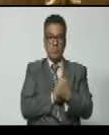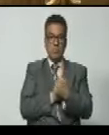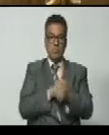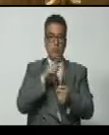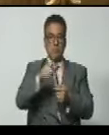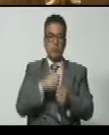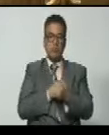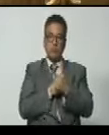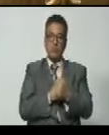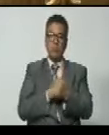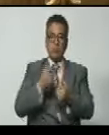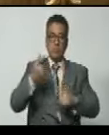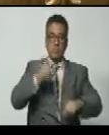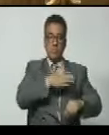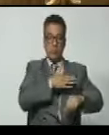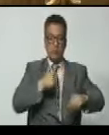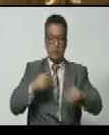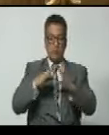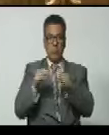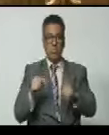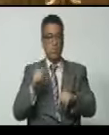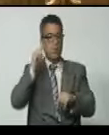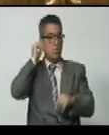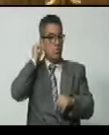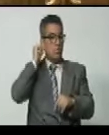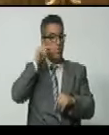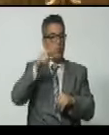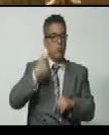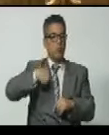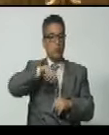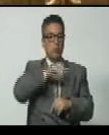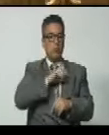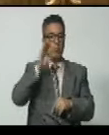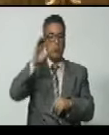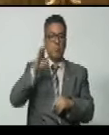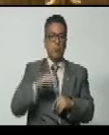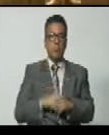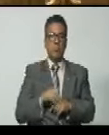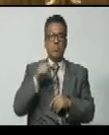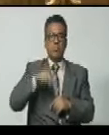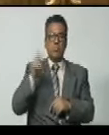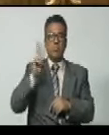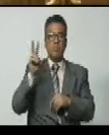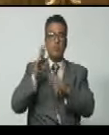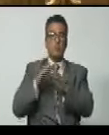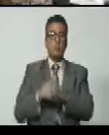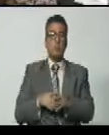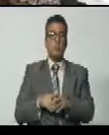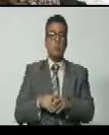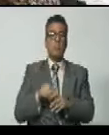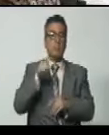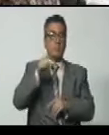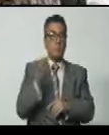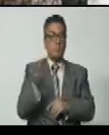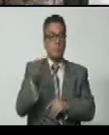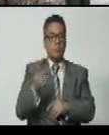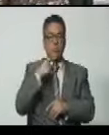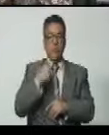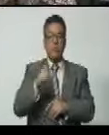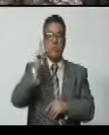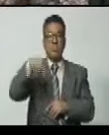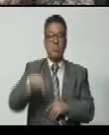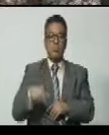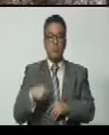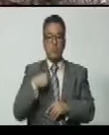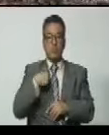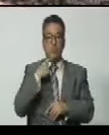esa pasión que tenemos las mujeres por nuestra patria y por la independencia de Venezuela. Es importante destacar